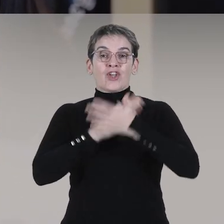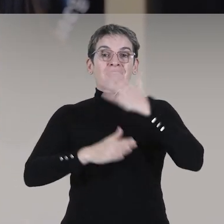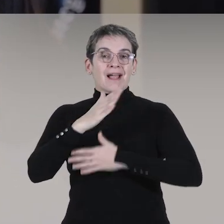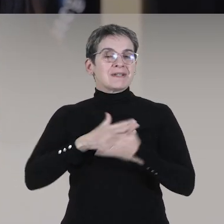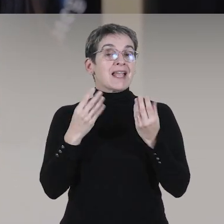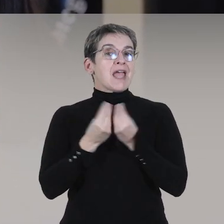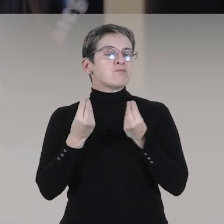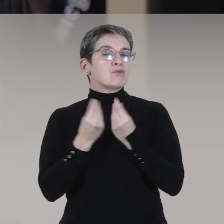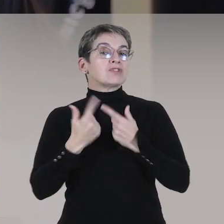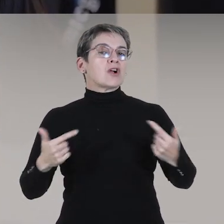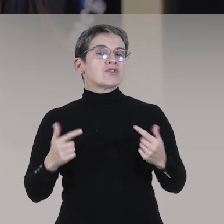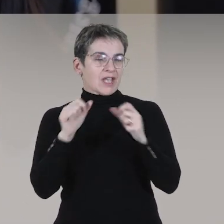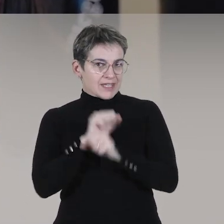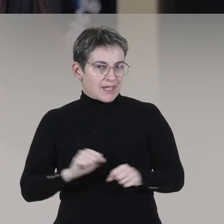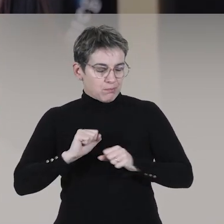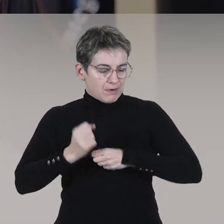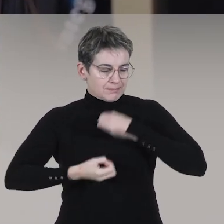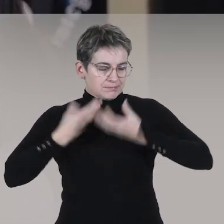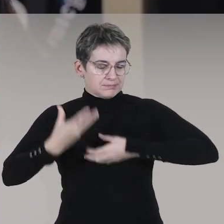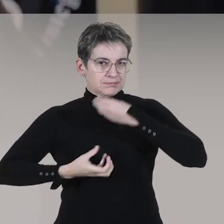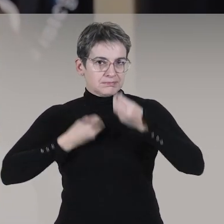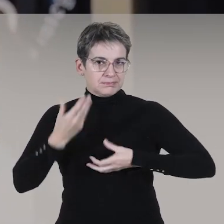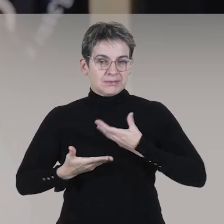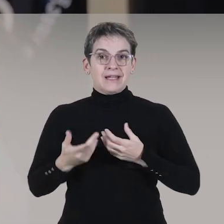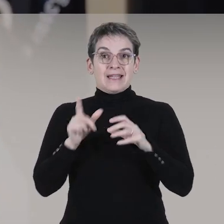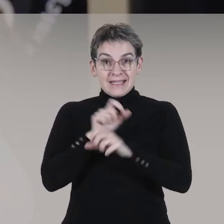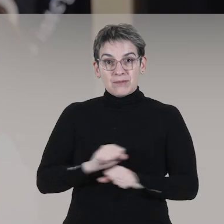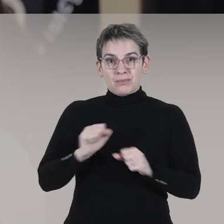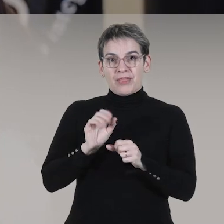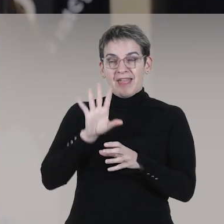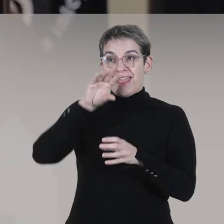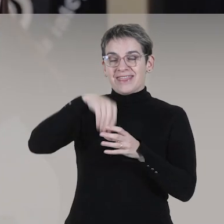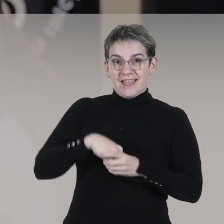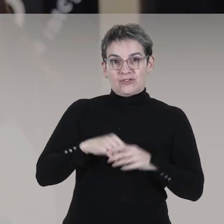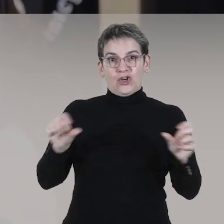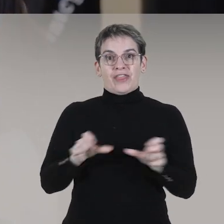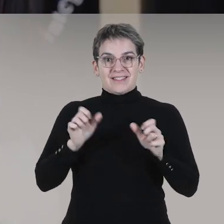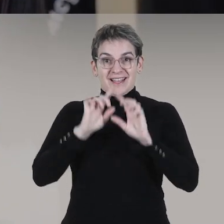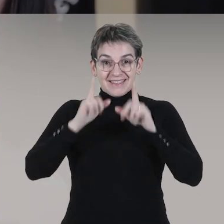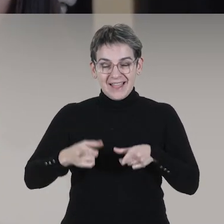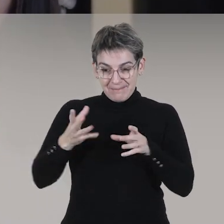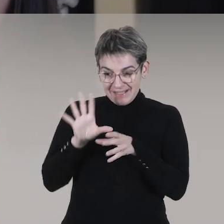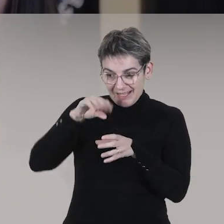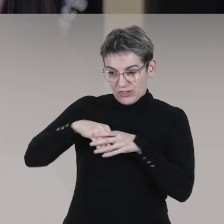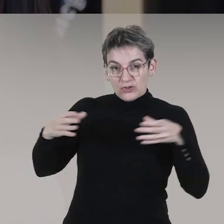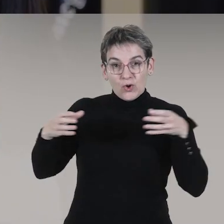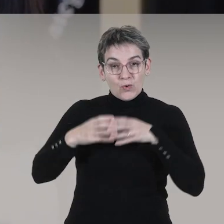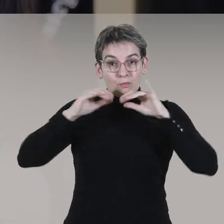de capacidades que pueden retroalimentar y parte del colectivo LGBT también ha formado parte de nuestra